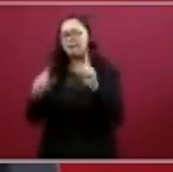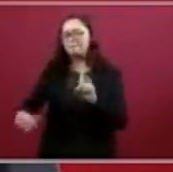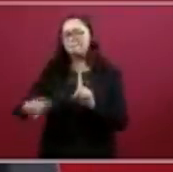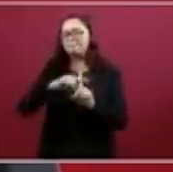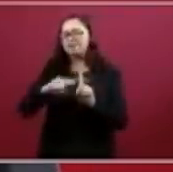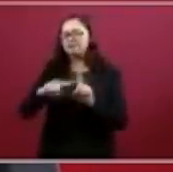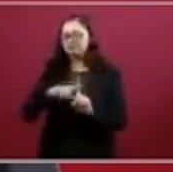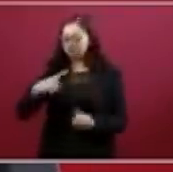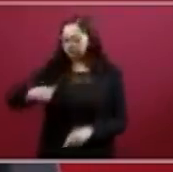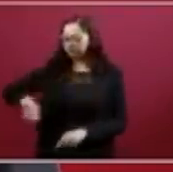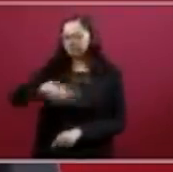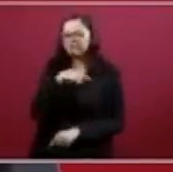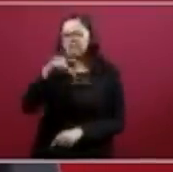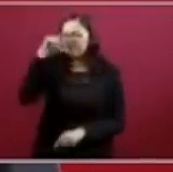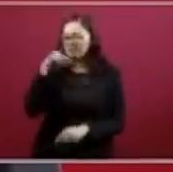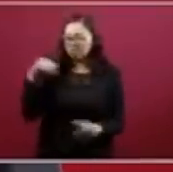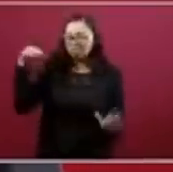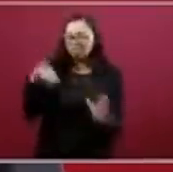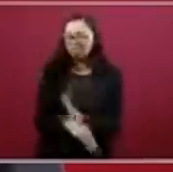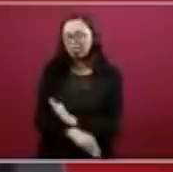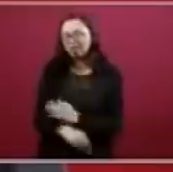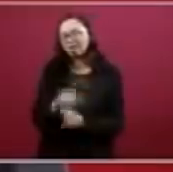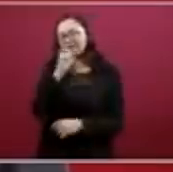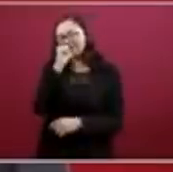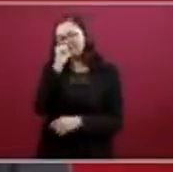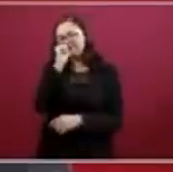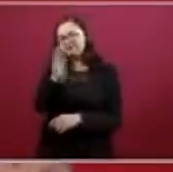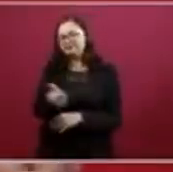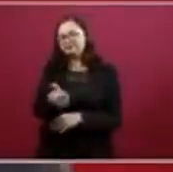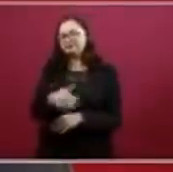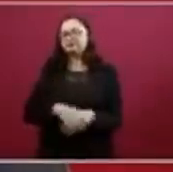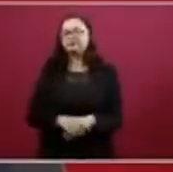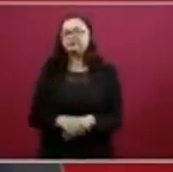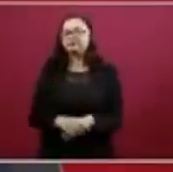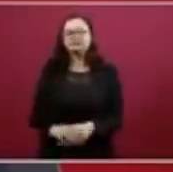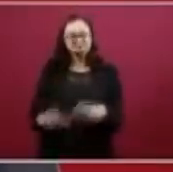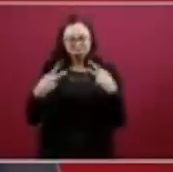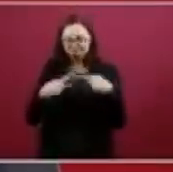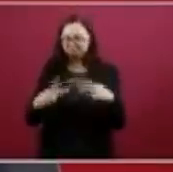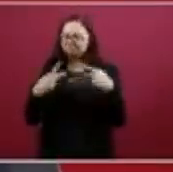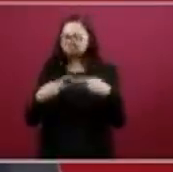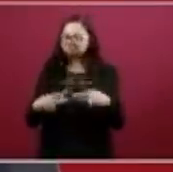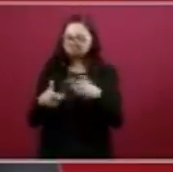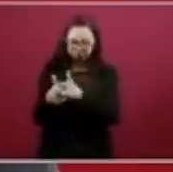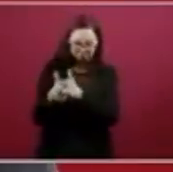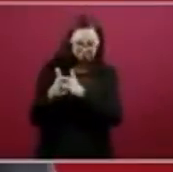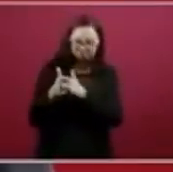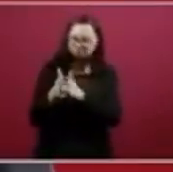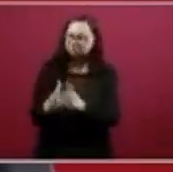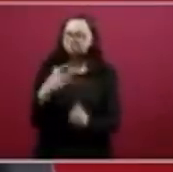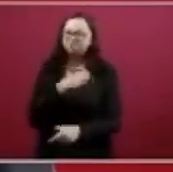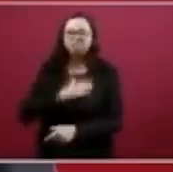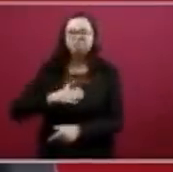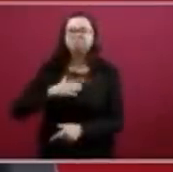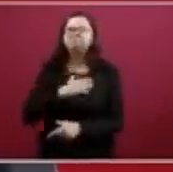les vamos a fallar a los mexicanos. Va a seguir la gente contenta, como está ahora,